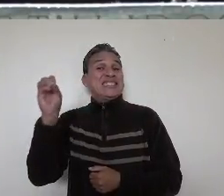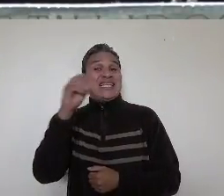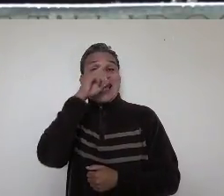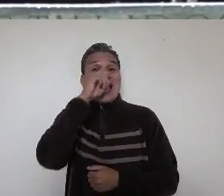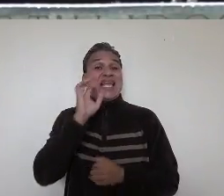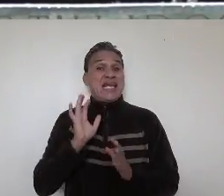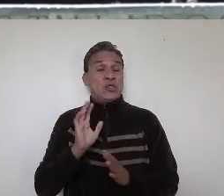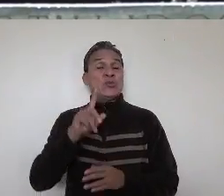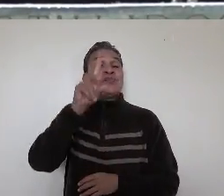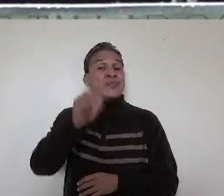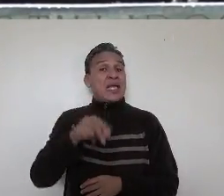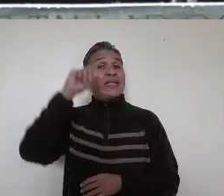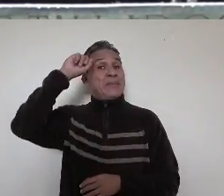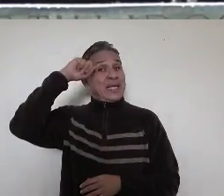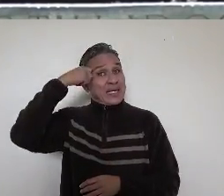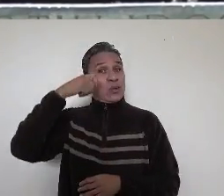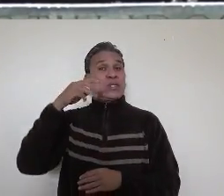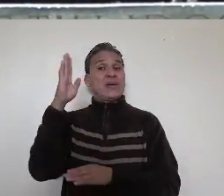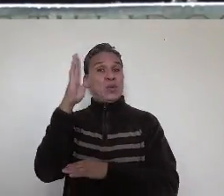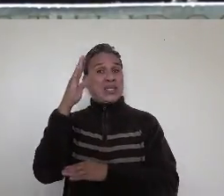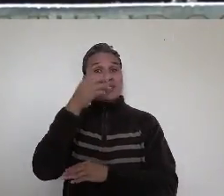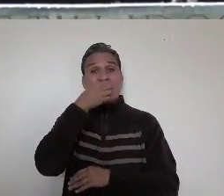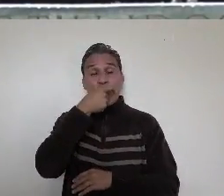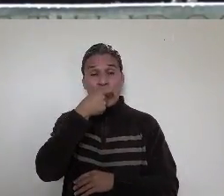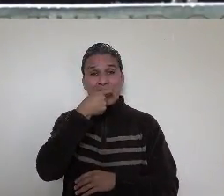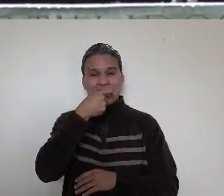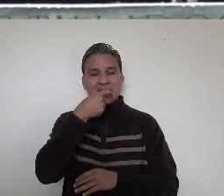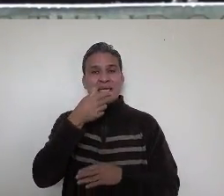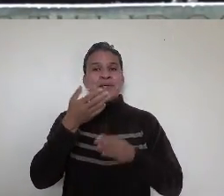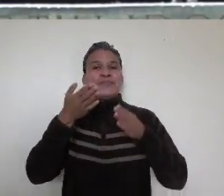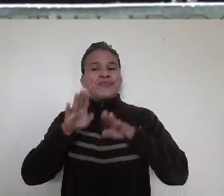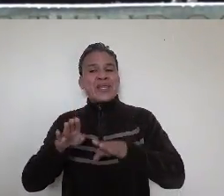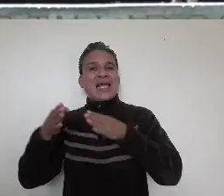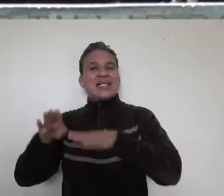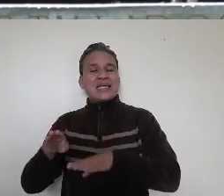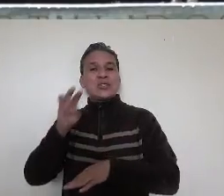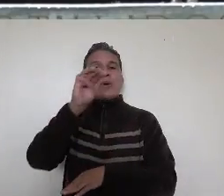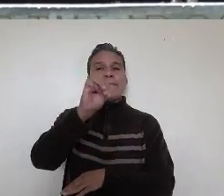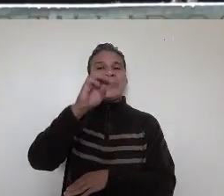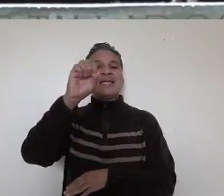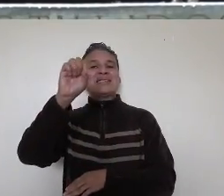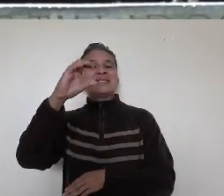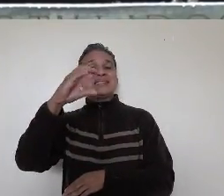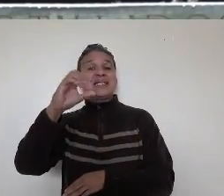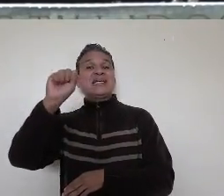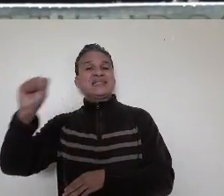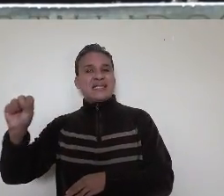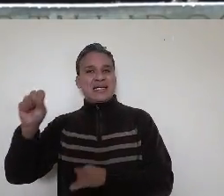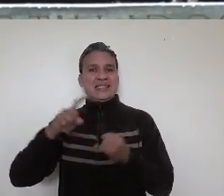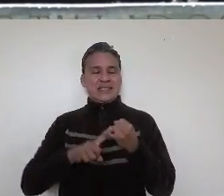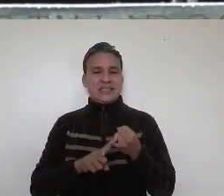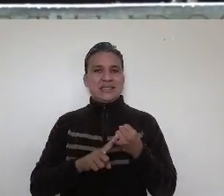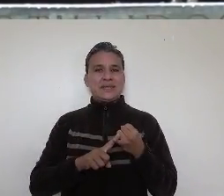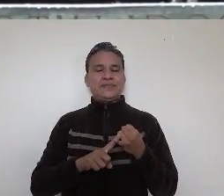También recordamos en esta Eucaristía eterno descanso de María Cecilia Sánchez en Cali,